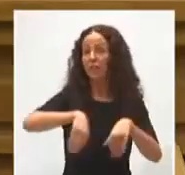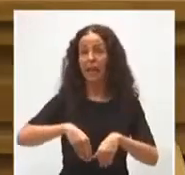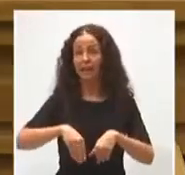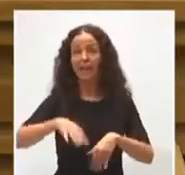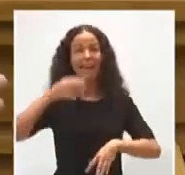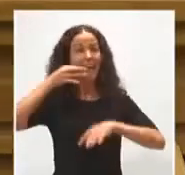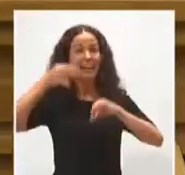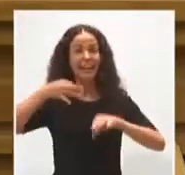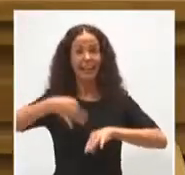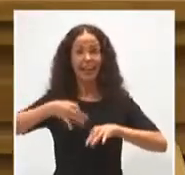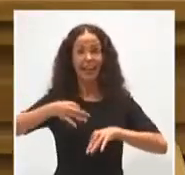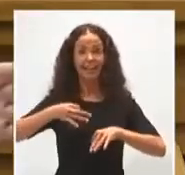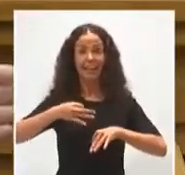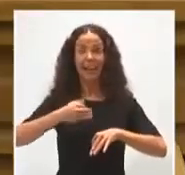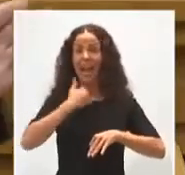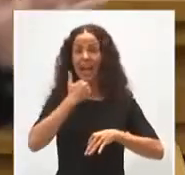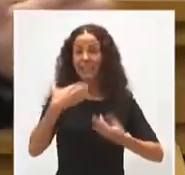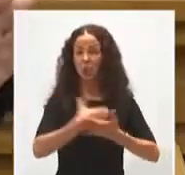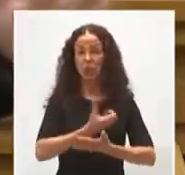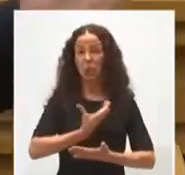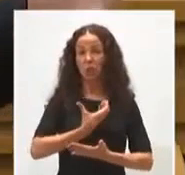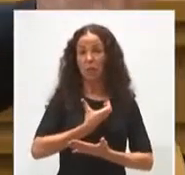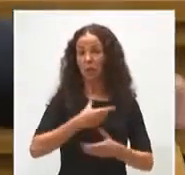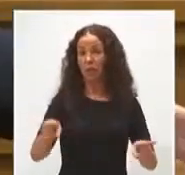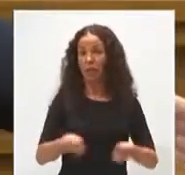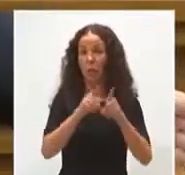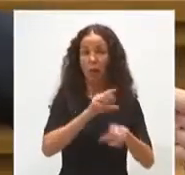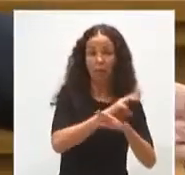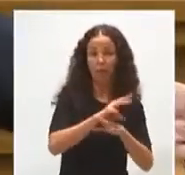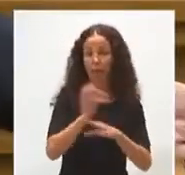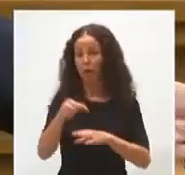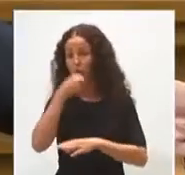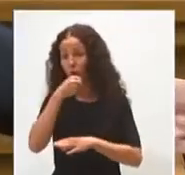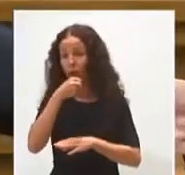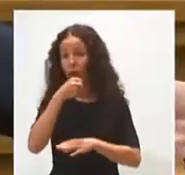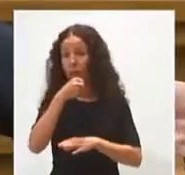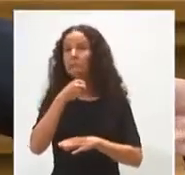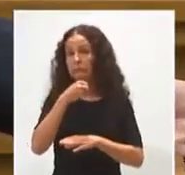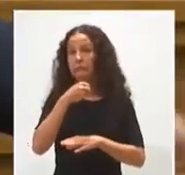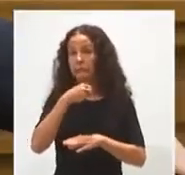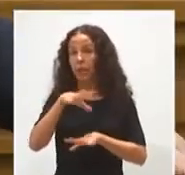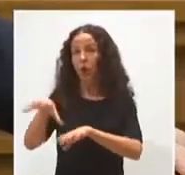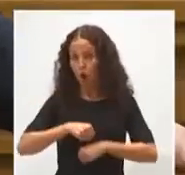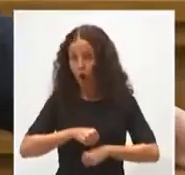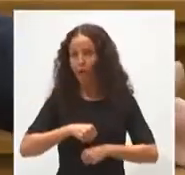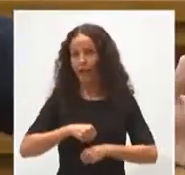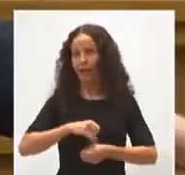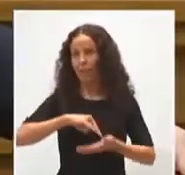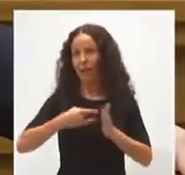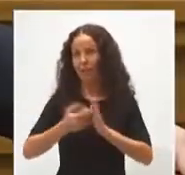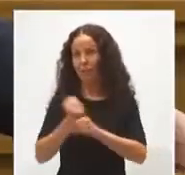casi todos los ayuntamientos del color político que sea lo suscriben lo cual debe significar algo no debe significar algo